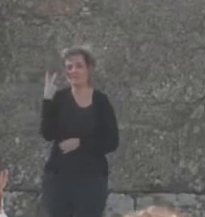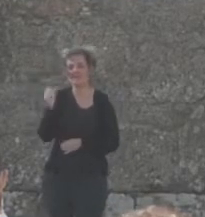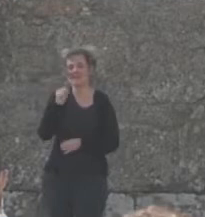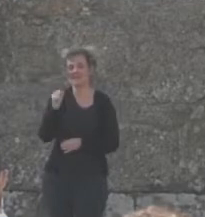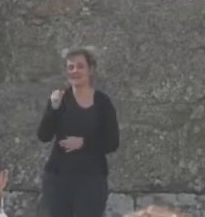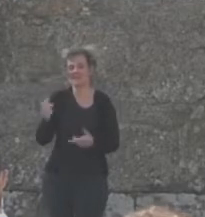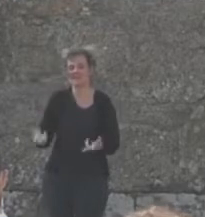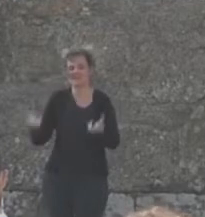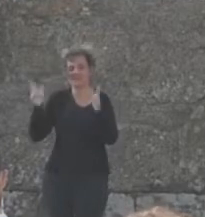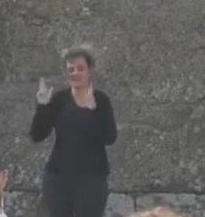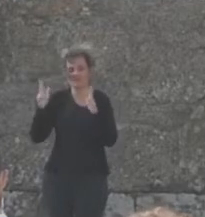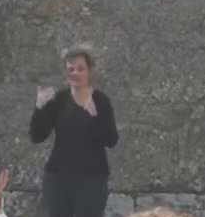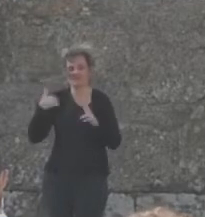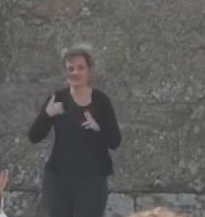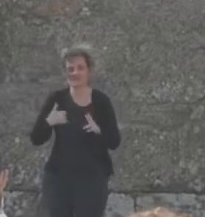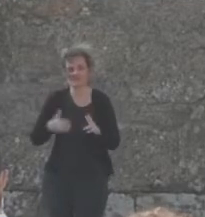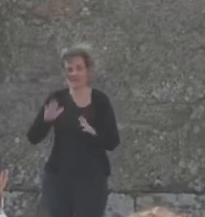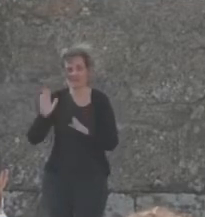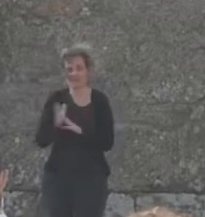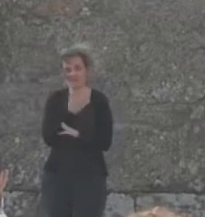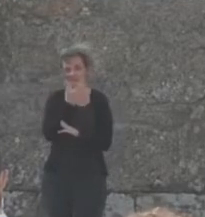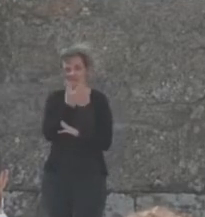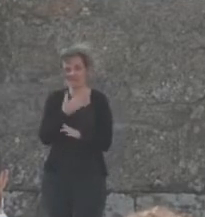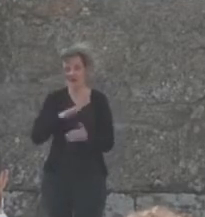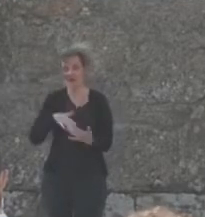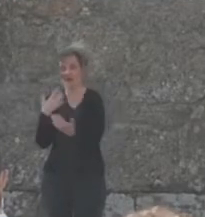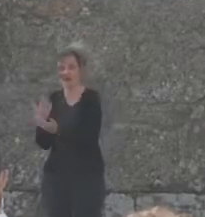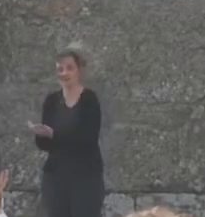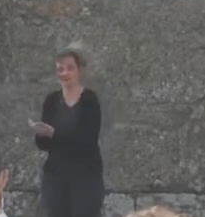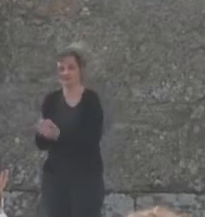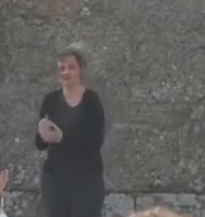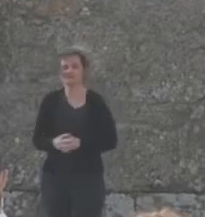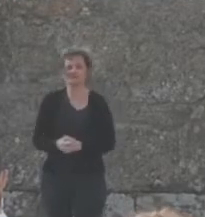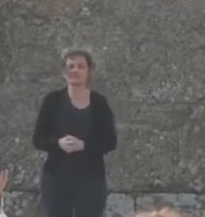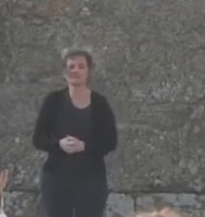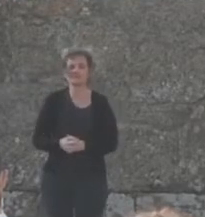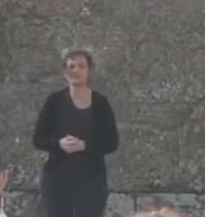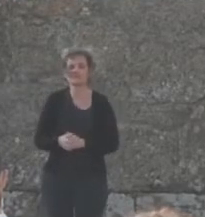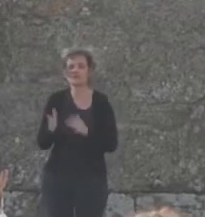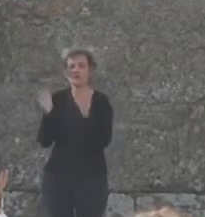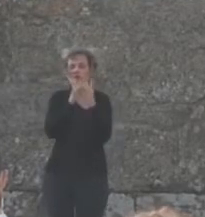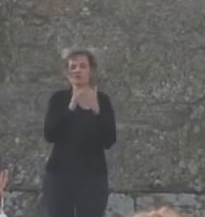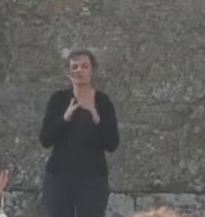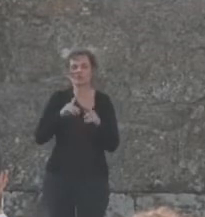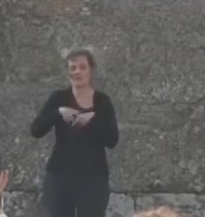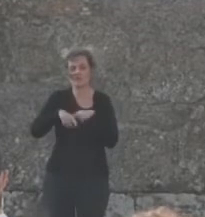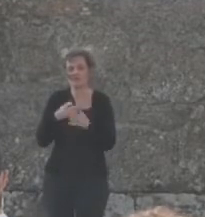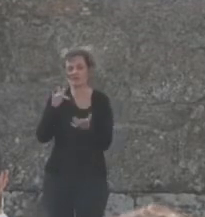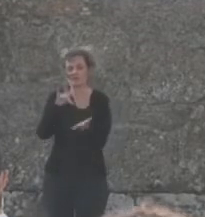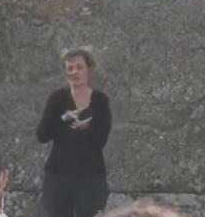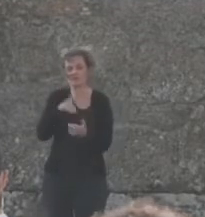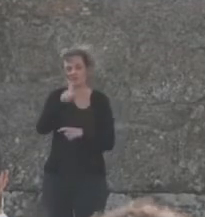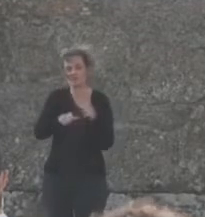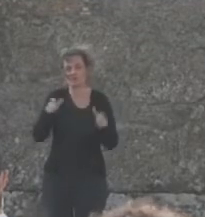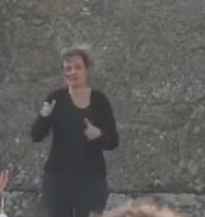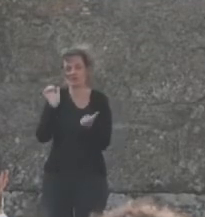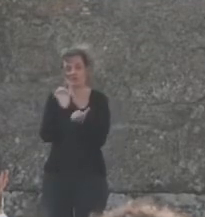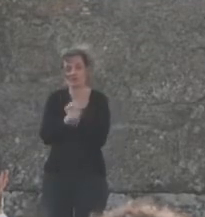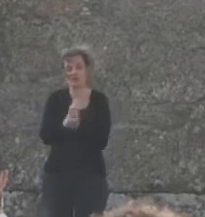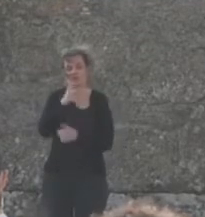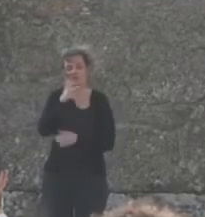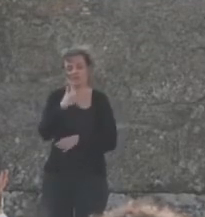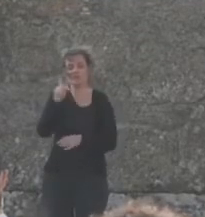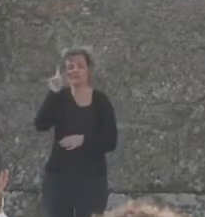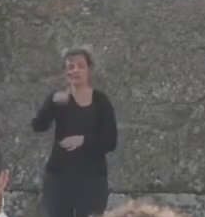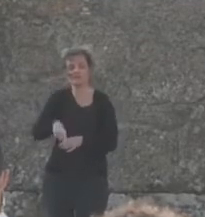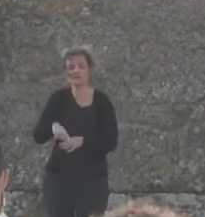20 de democracia que xa levaban transcurridos hasta ese momento. O contacto cos familiares dos fusilados e encarcerados trouxeron á